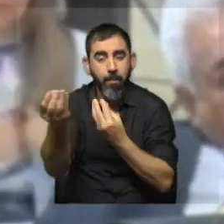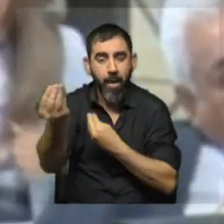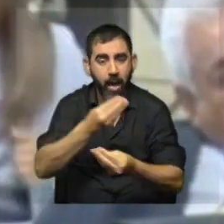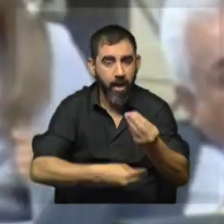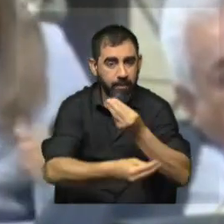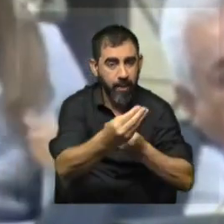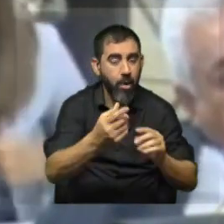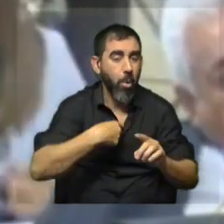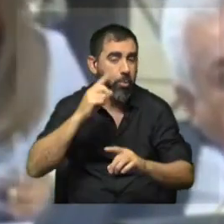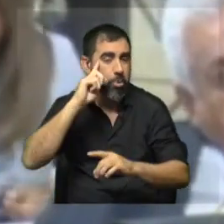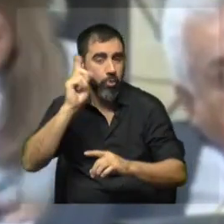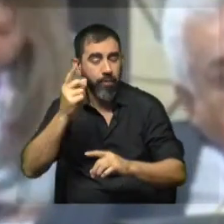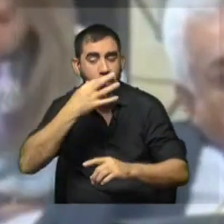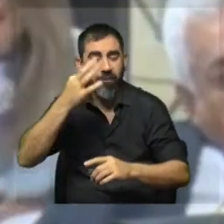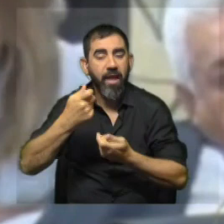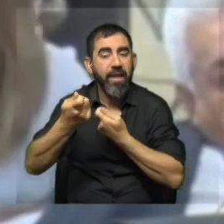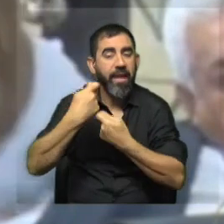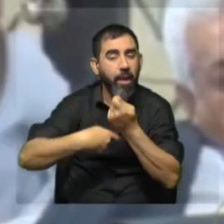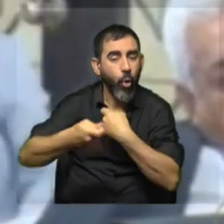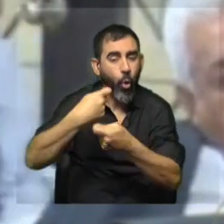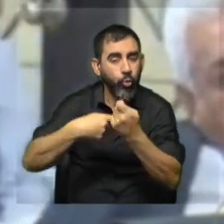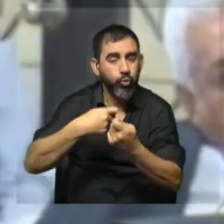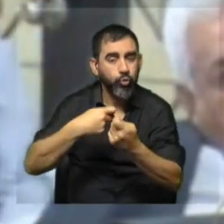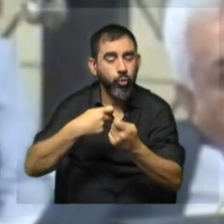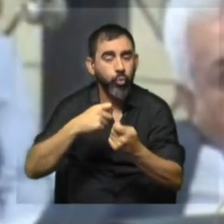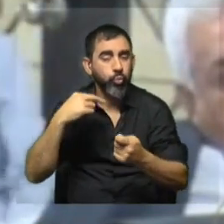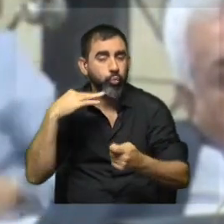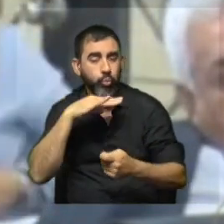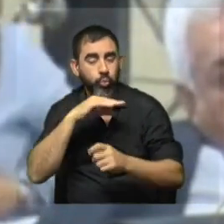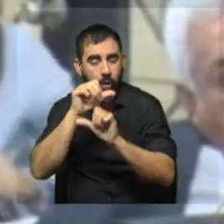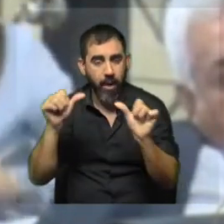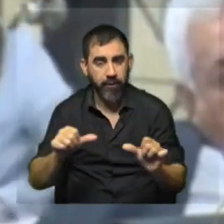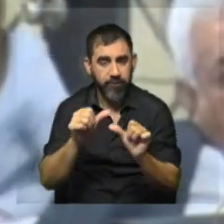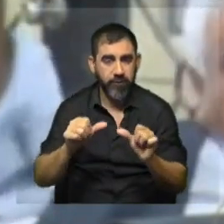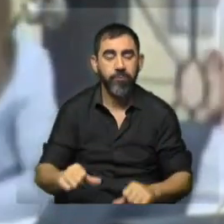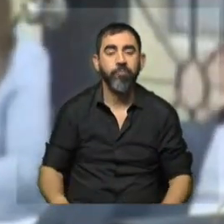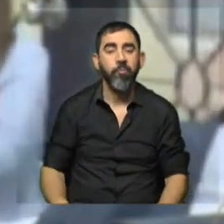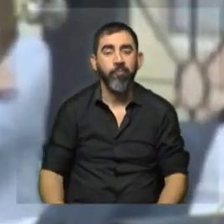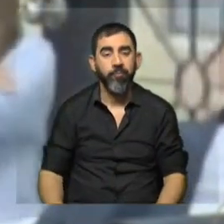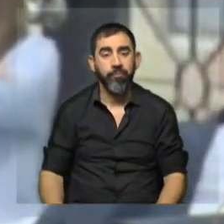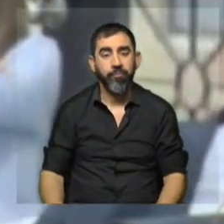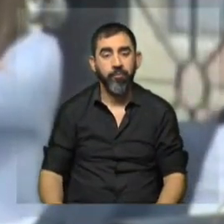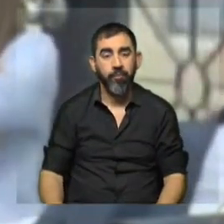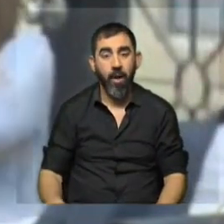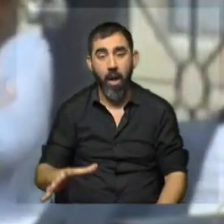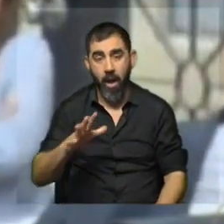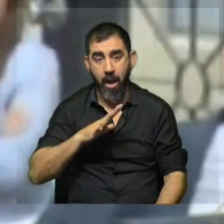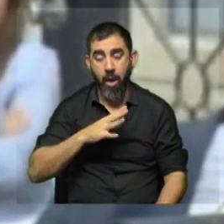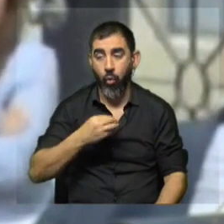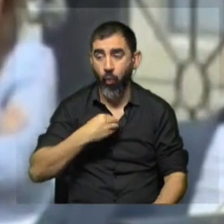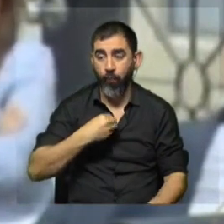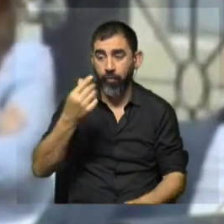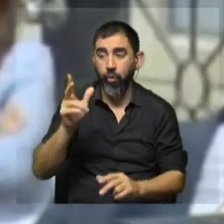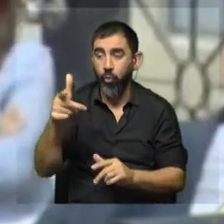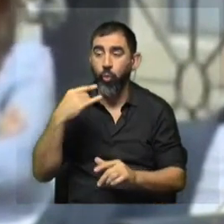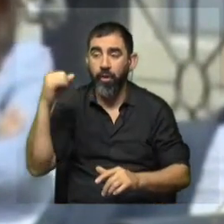la más mínima idea del verdadero negocio ilícito que estaba realizando Odebrecht. Ahí están sus delaciones, sus confesiones, ellos son